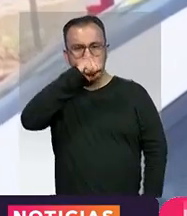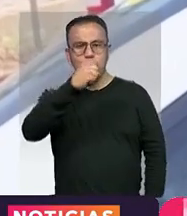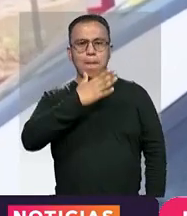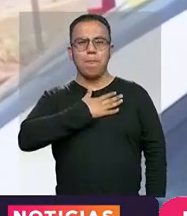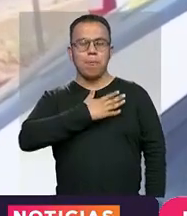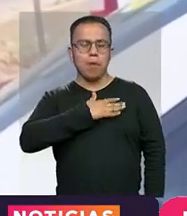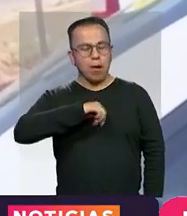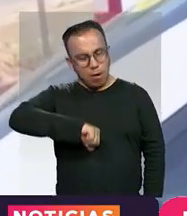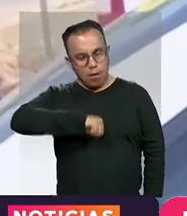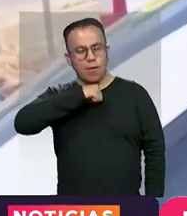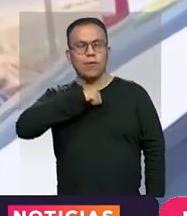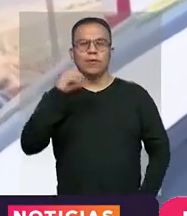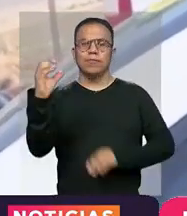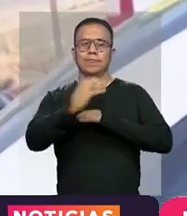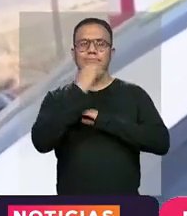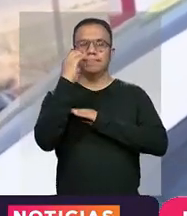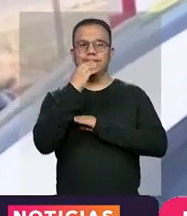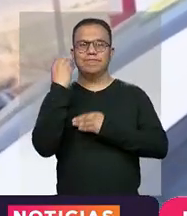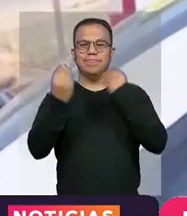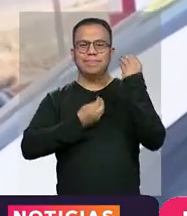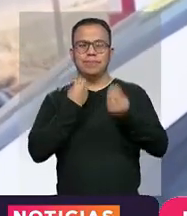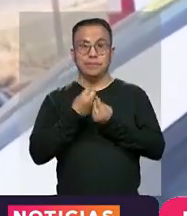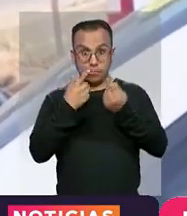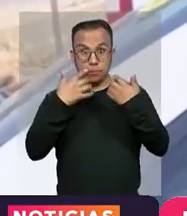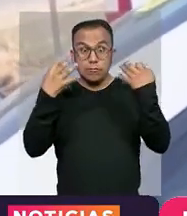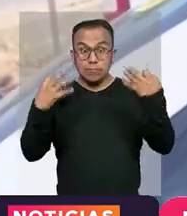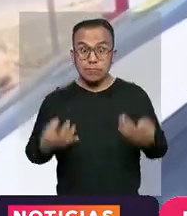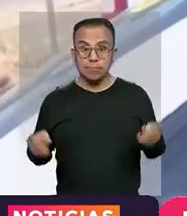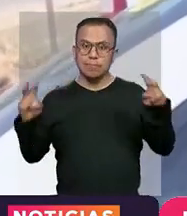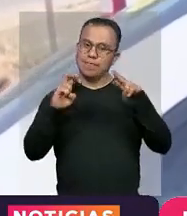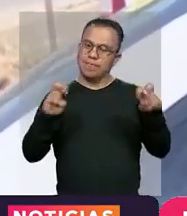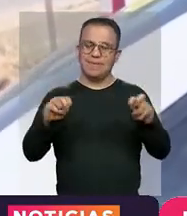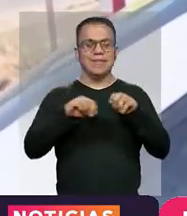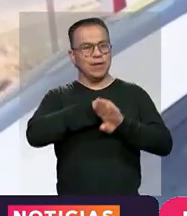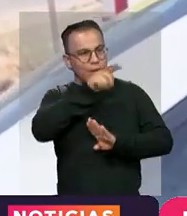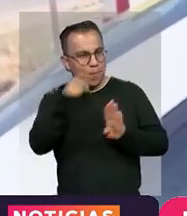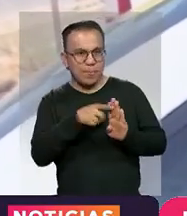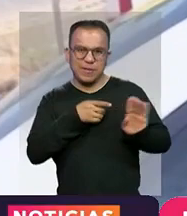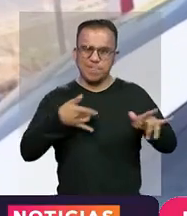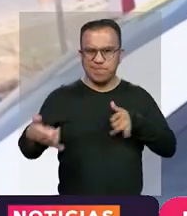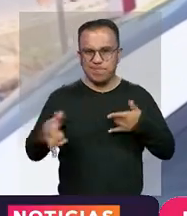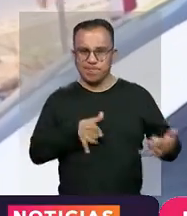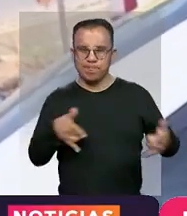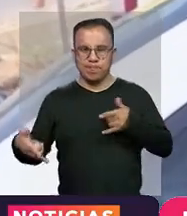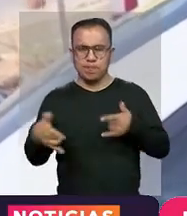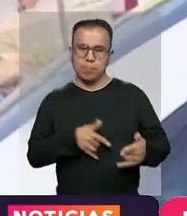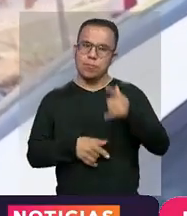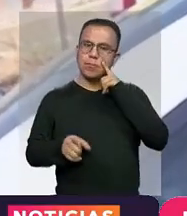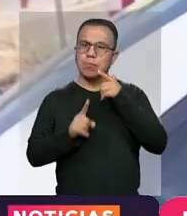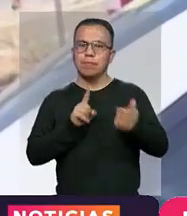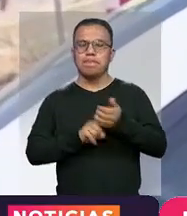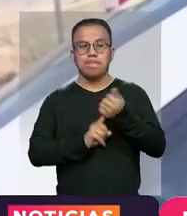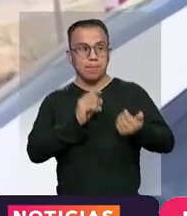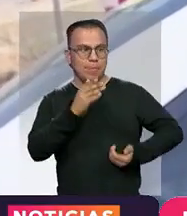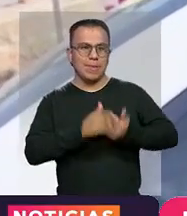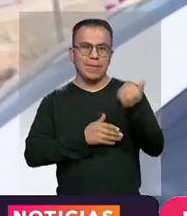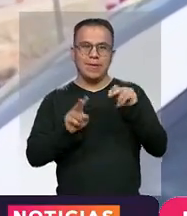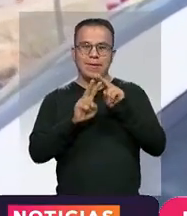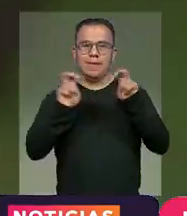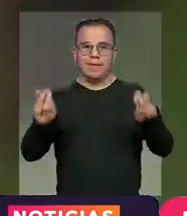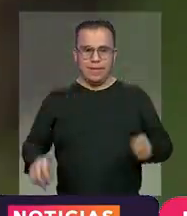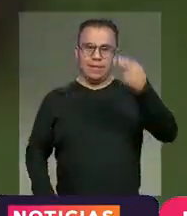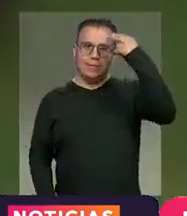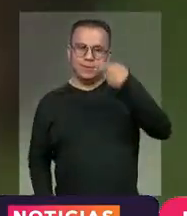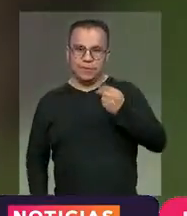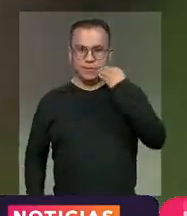de saber que estamos haciendo realidad del sueño de todas nuestras corredoras y estamos iniciando una historia para el ciclismo femenino,